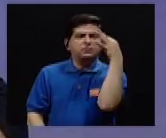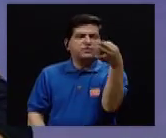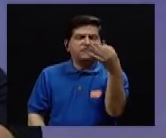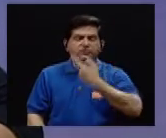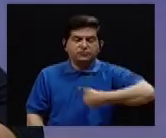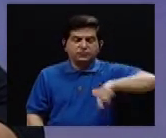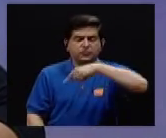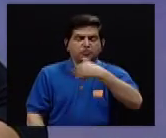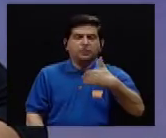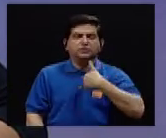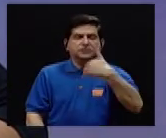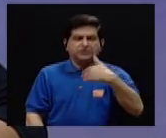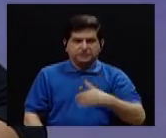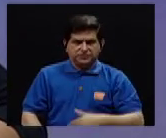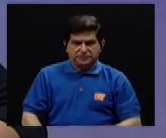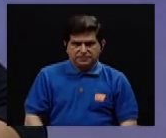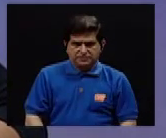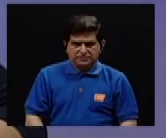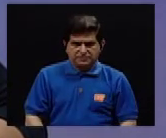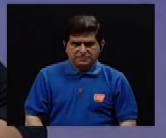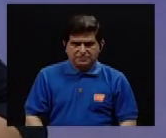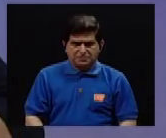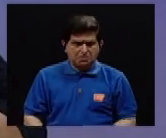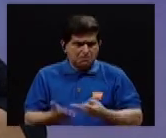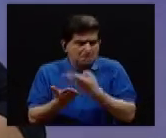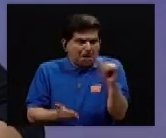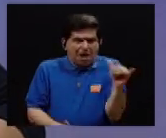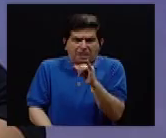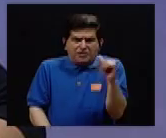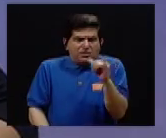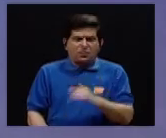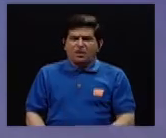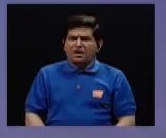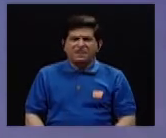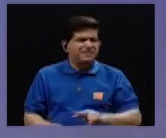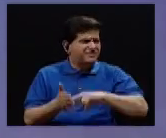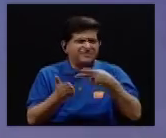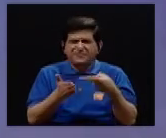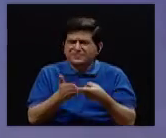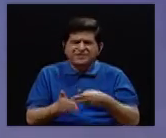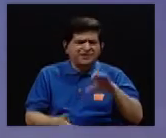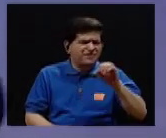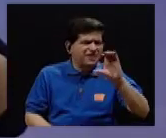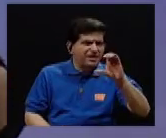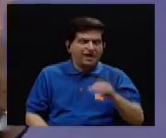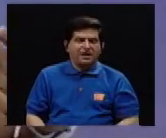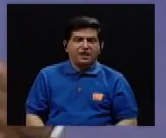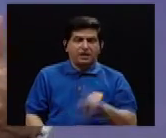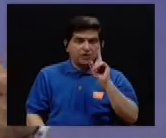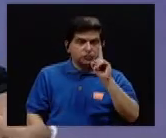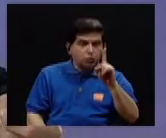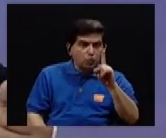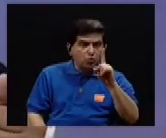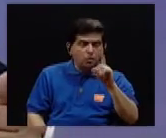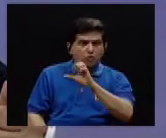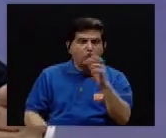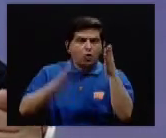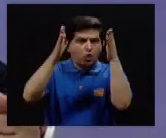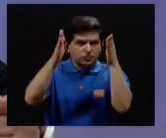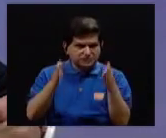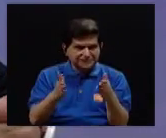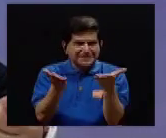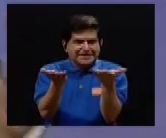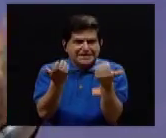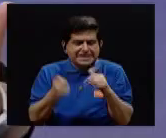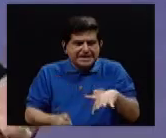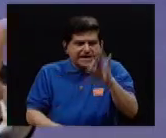futuro también que nos espera, ¿verdad? Es tan válido, ¿verdad? No es Oscar, es un costarricense no